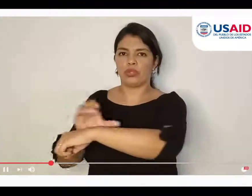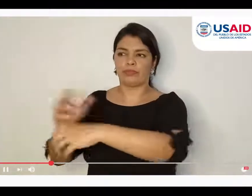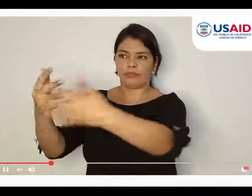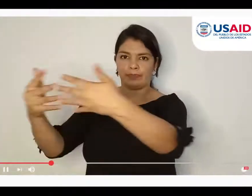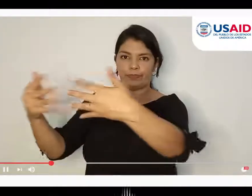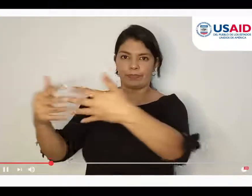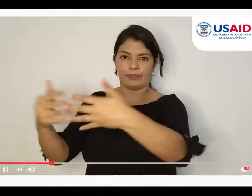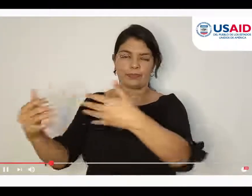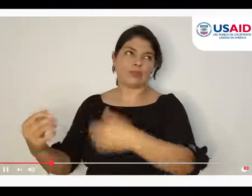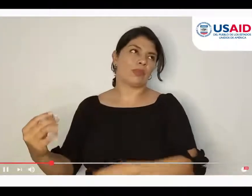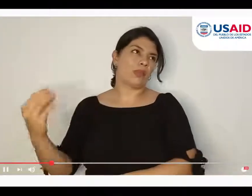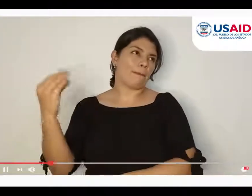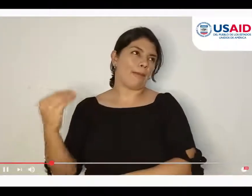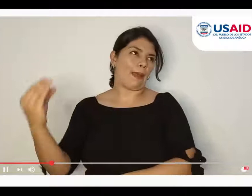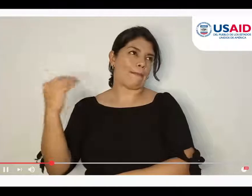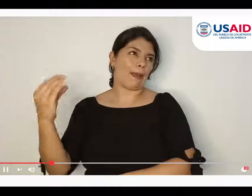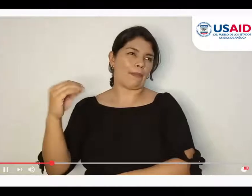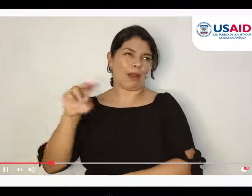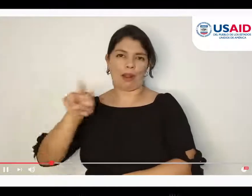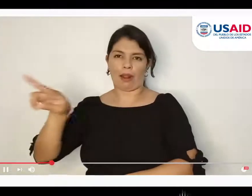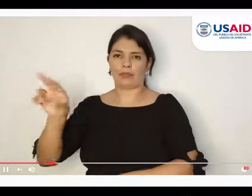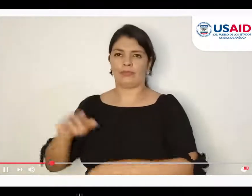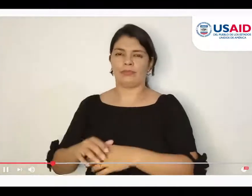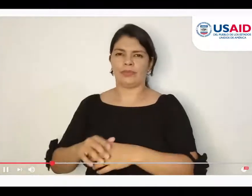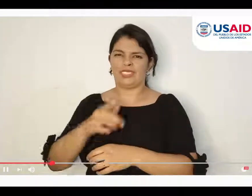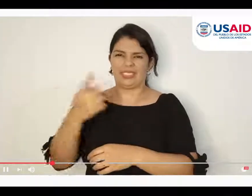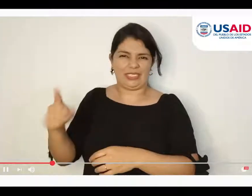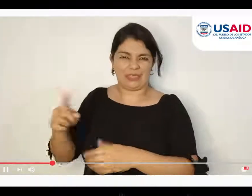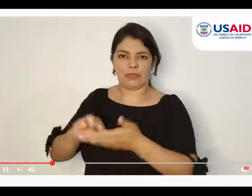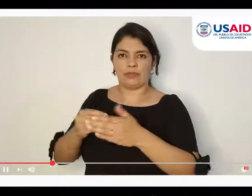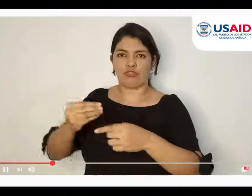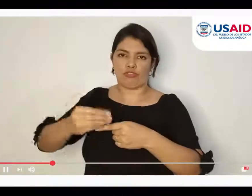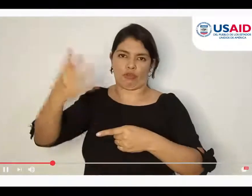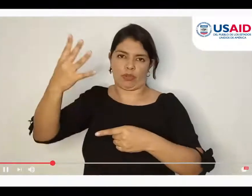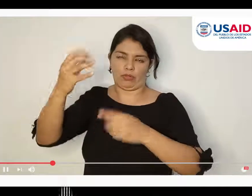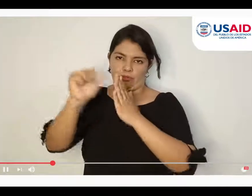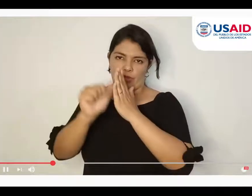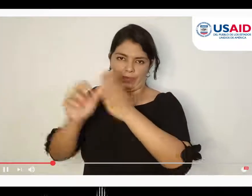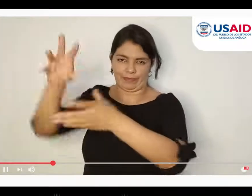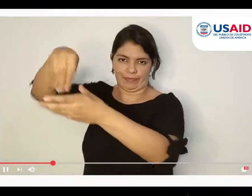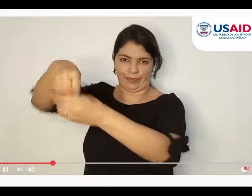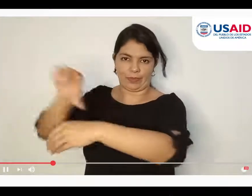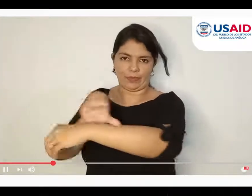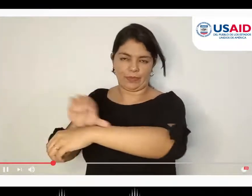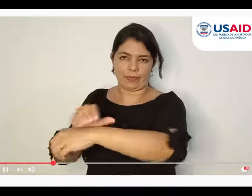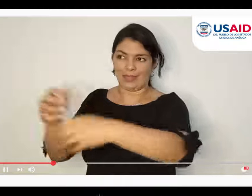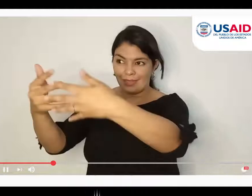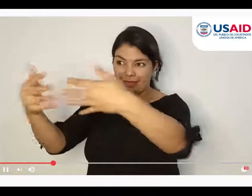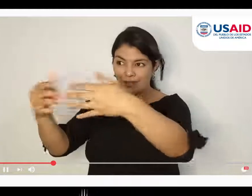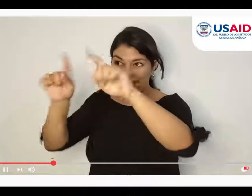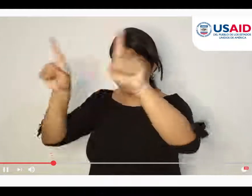pantalla, tenemos entonces que decir que es un lector de pantalla. Un lector de pantalla es un software, un programa que convierte